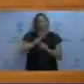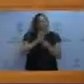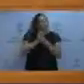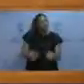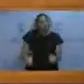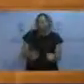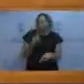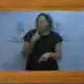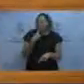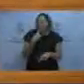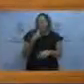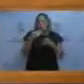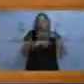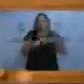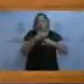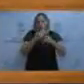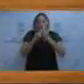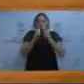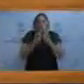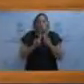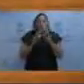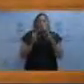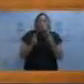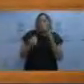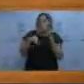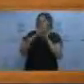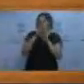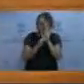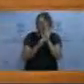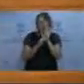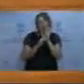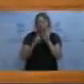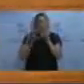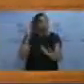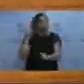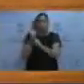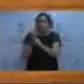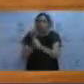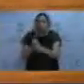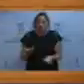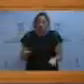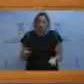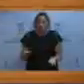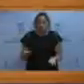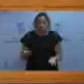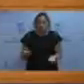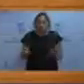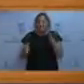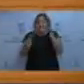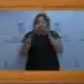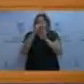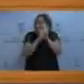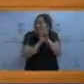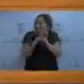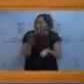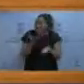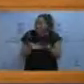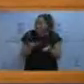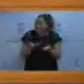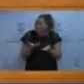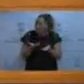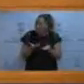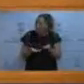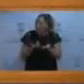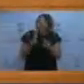públicamente, dijo, esta se va a cubrir en vez a los principios de mérito y capacidad. Mire, los criterios de valoración que